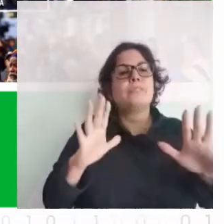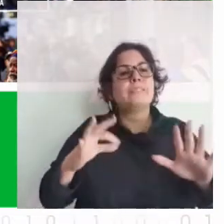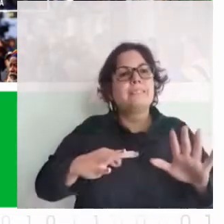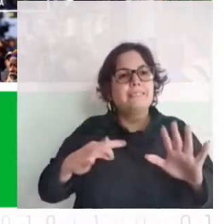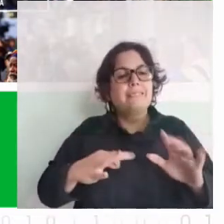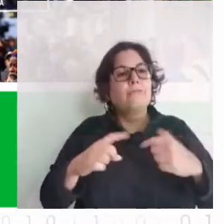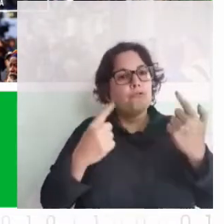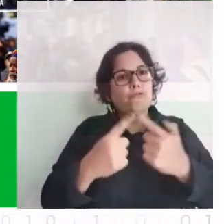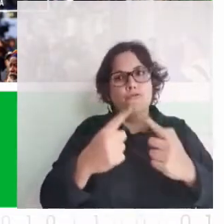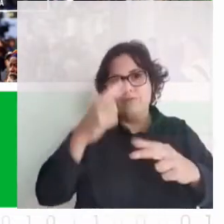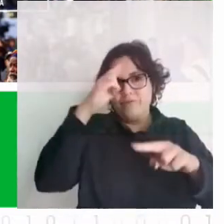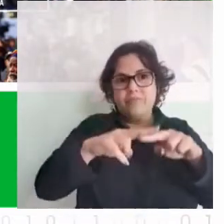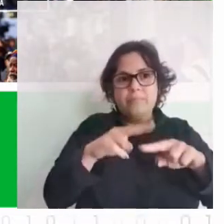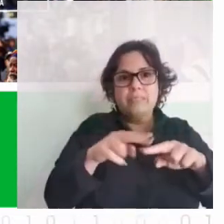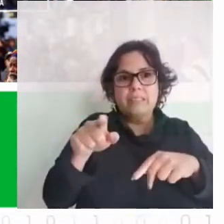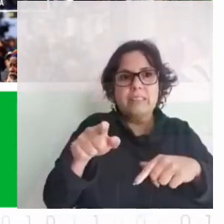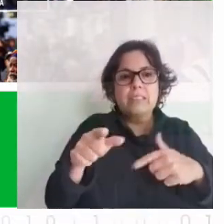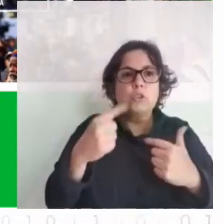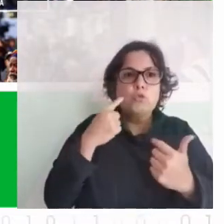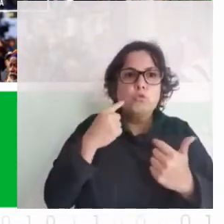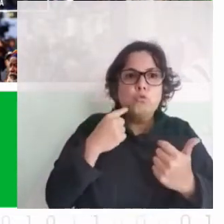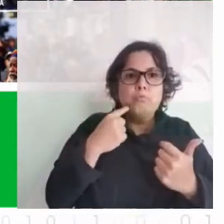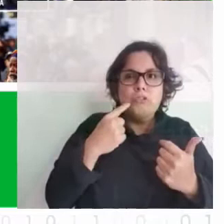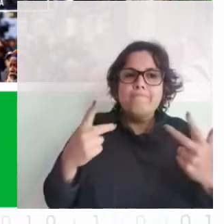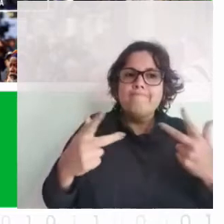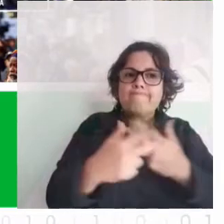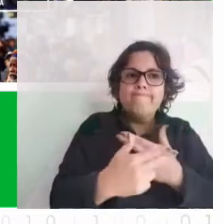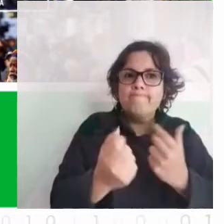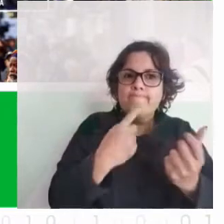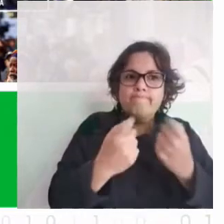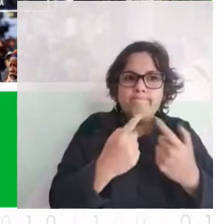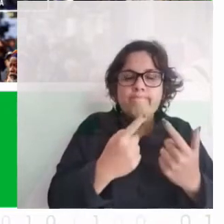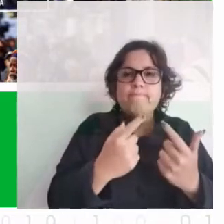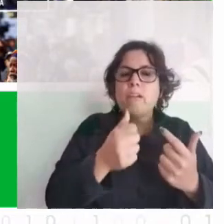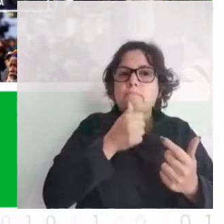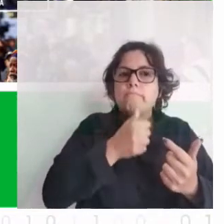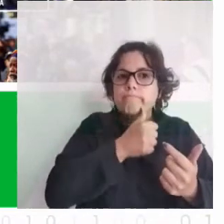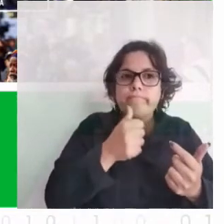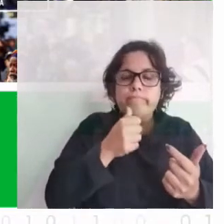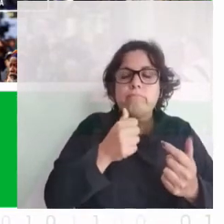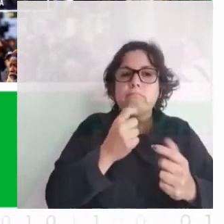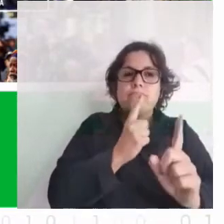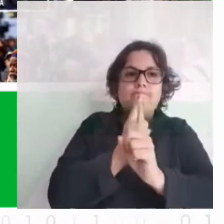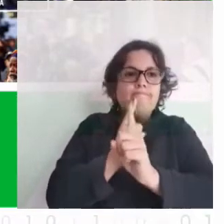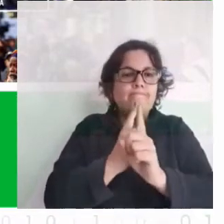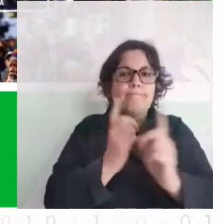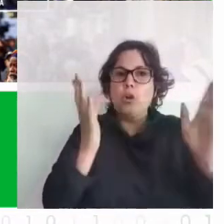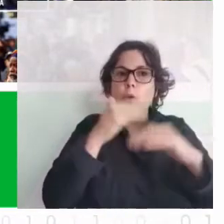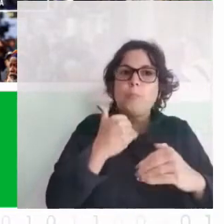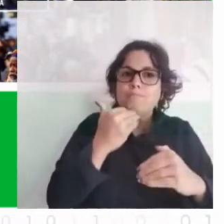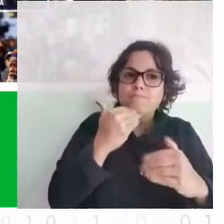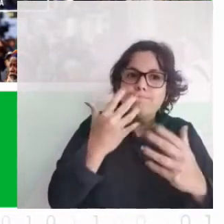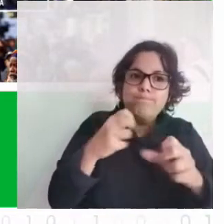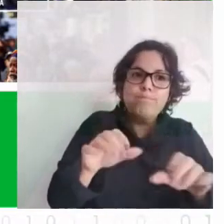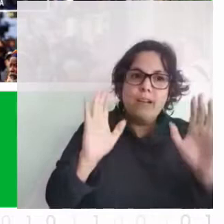tratado enfermedades con un número bastante limitado de medicinas que tienen resultados en pacientes que no podemos predecir. En